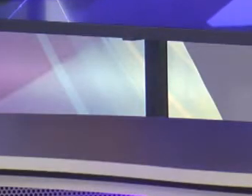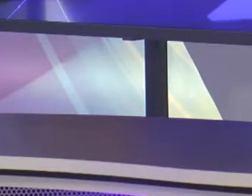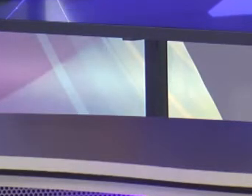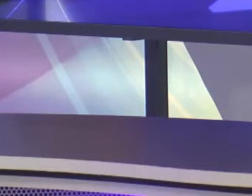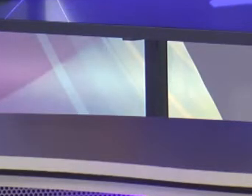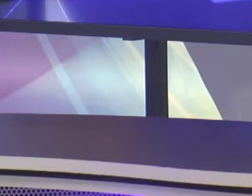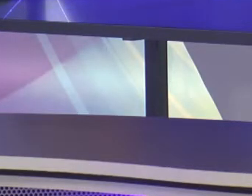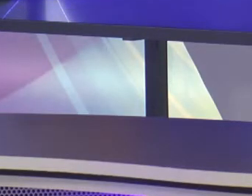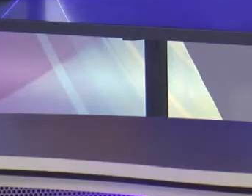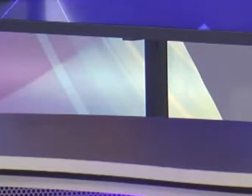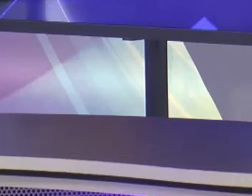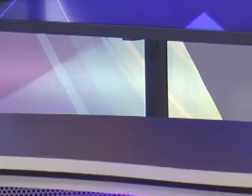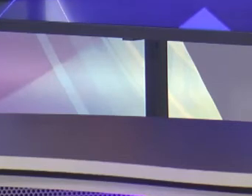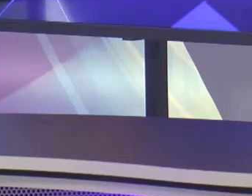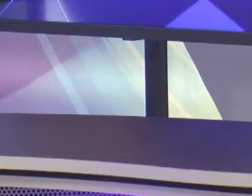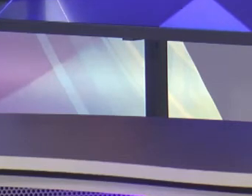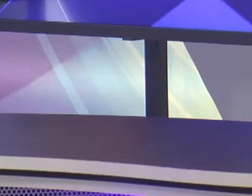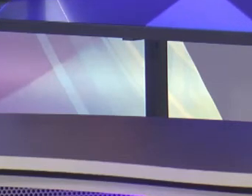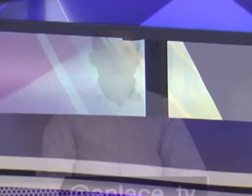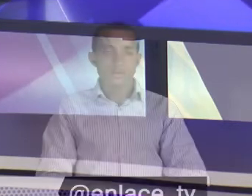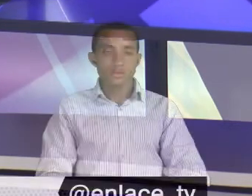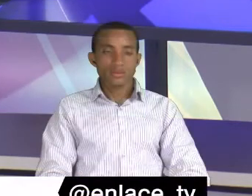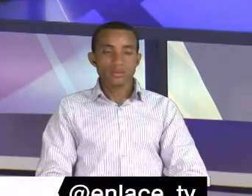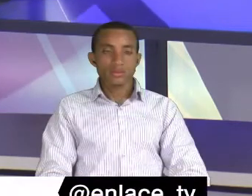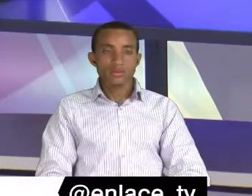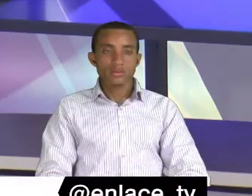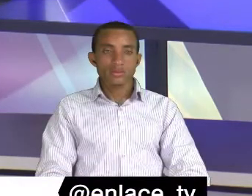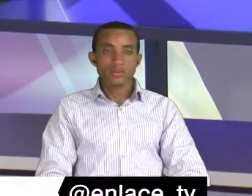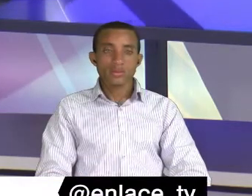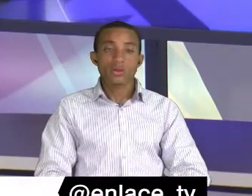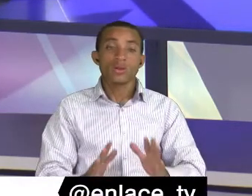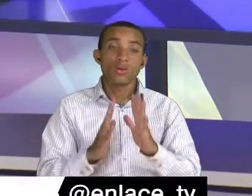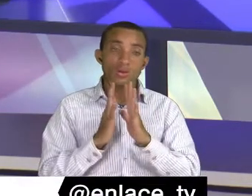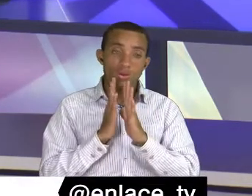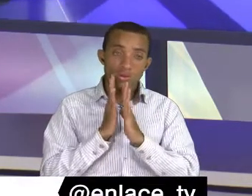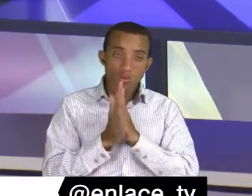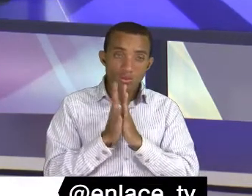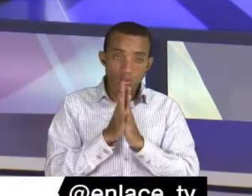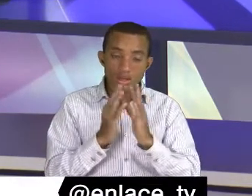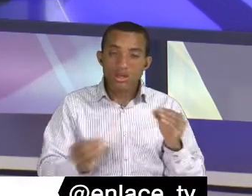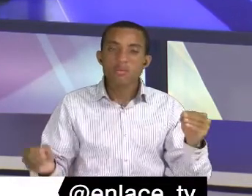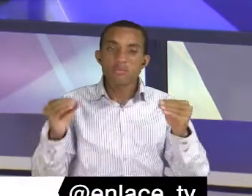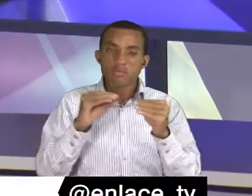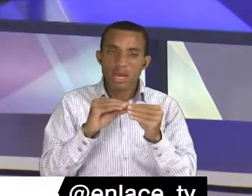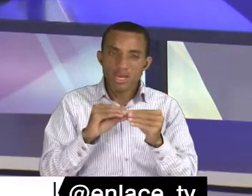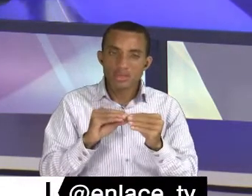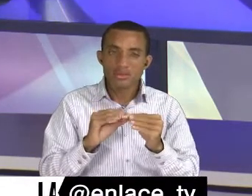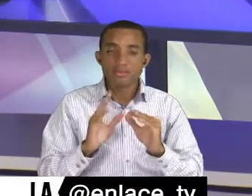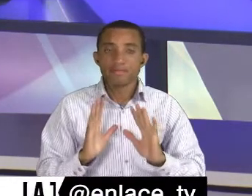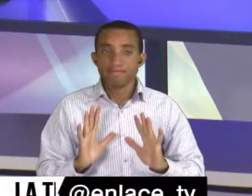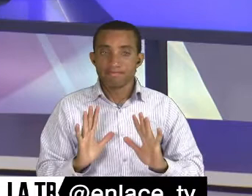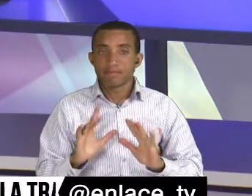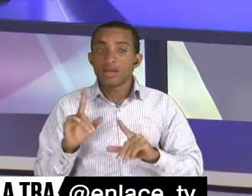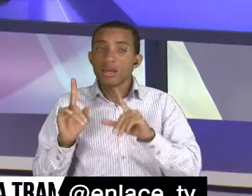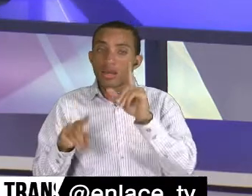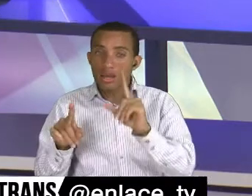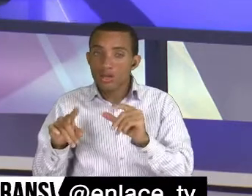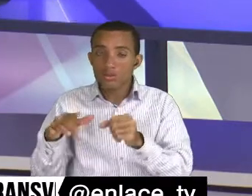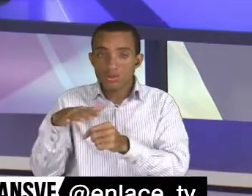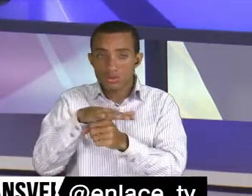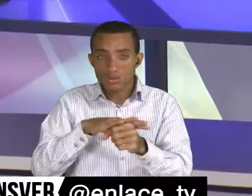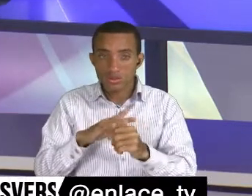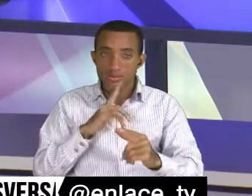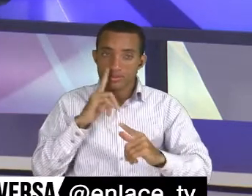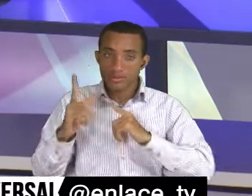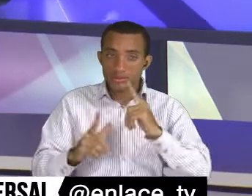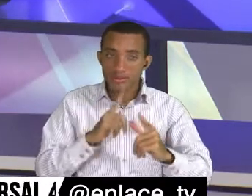Continuamos con más información en Enlace Noticias. Una vez más, los ediles de la Comuna 6 hacen un llamado de atención respetuoso a los conductores de servicio